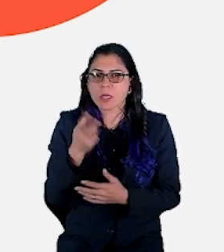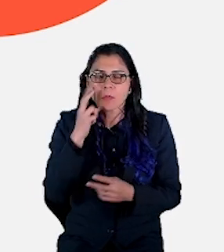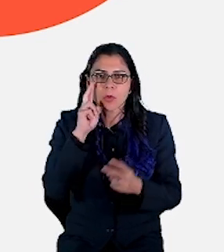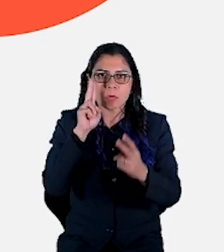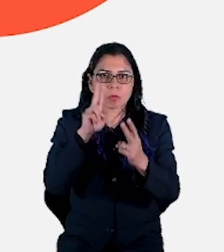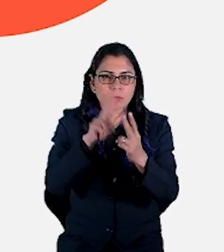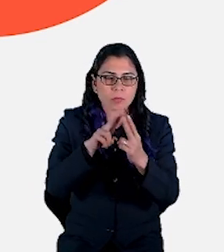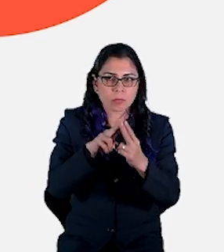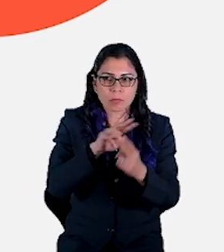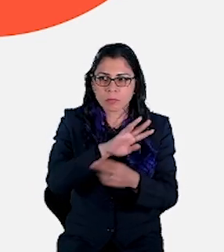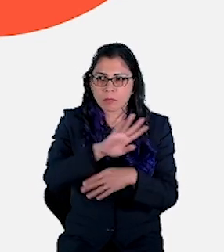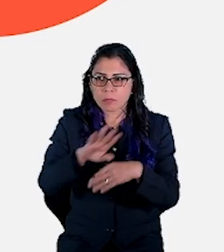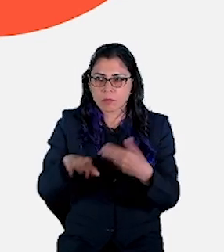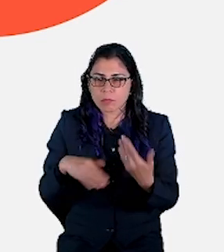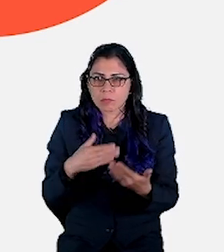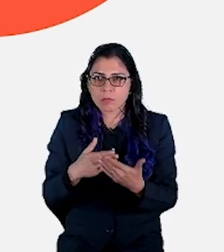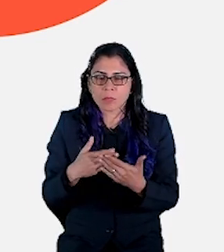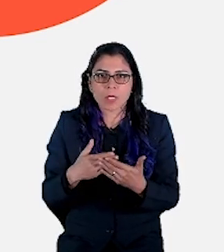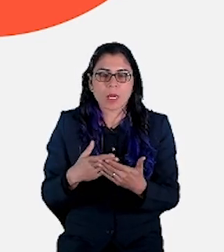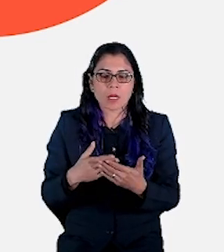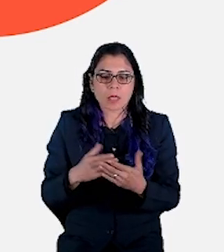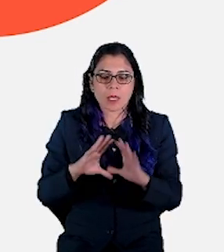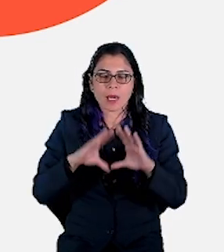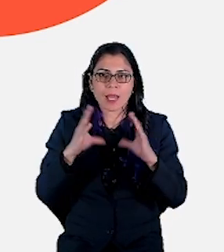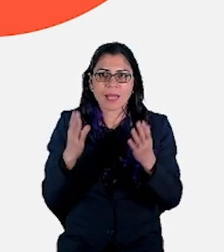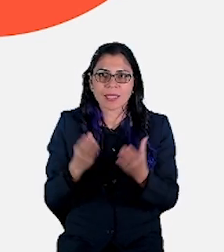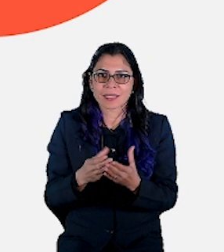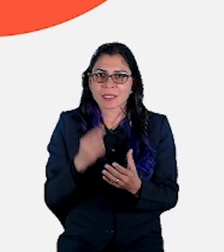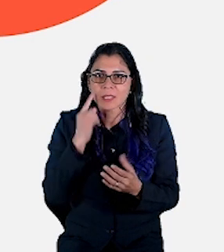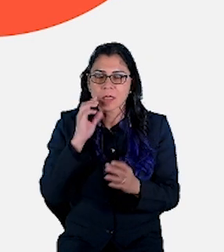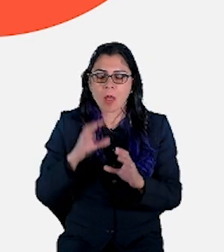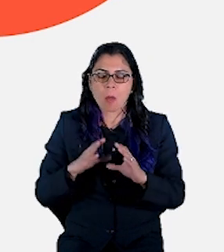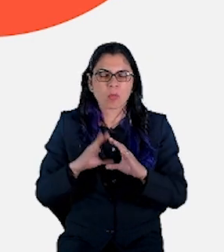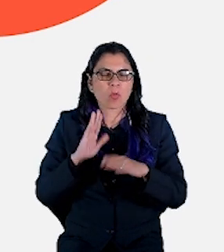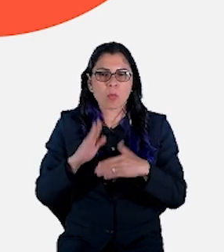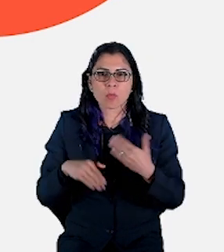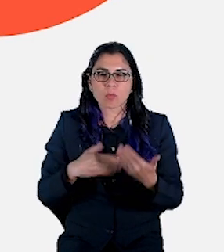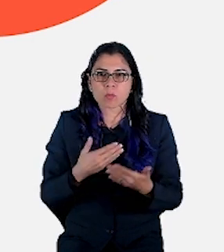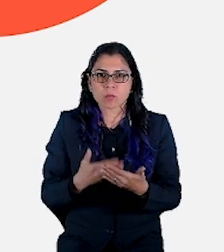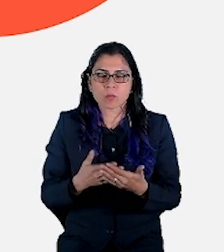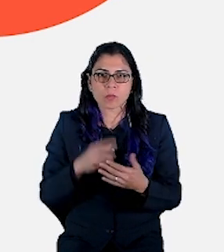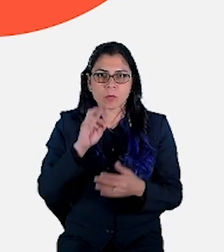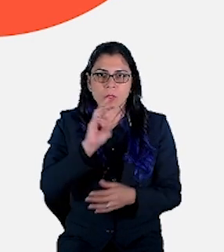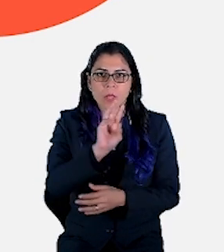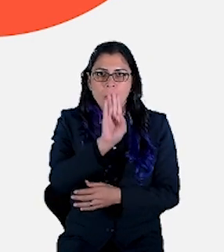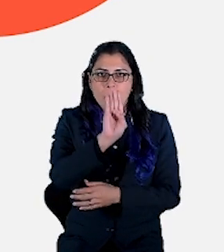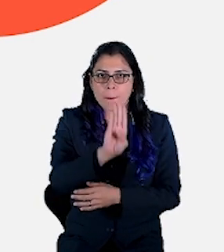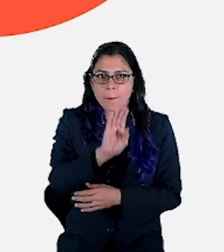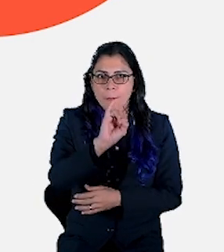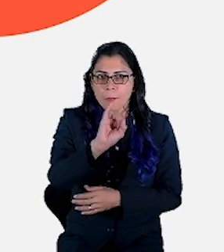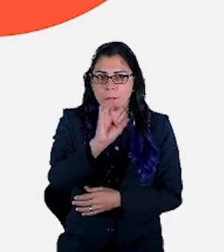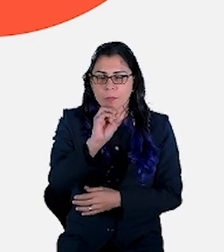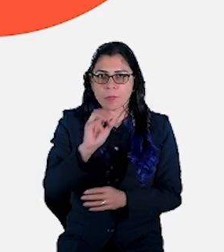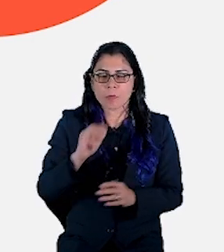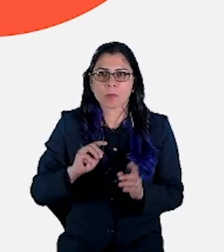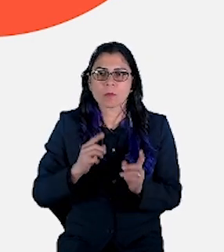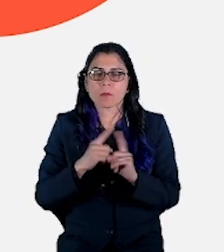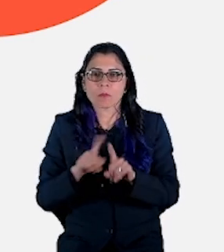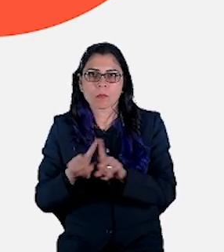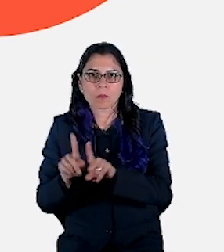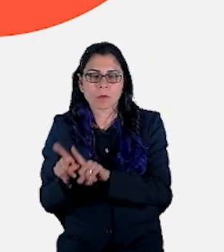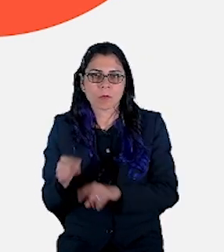destino turístico de clase mundial gracias a su a su gran biodiversidad y Su riqueza patrimonial e